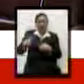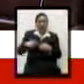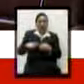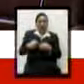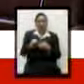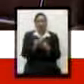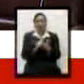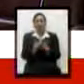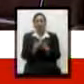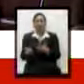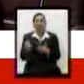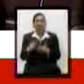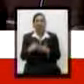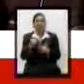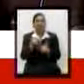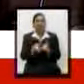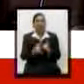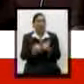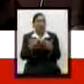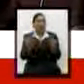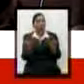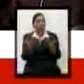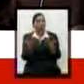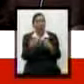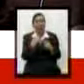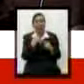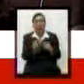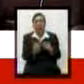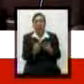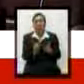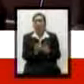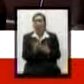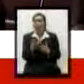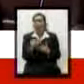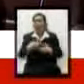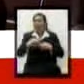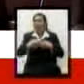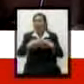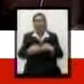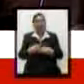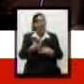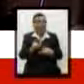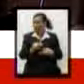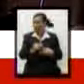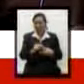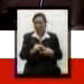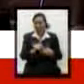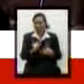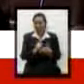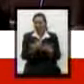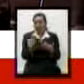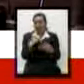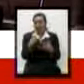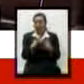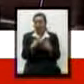una disposición complementaria final donde expresamente se menciona que estas prórrogas no son aplicables para